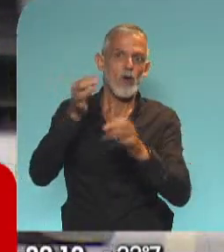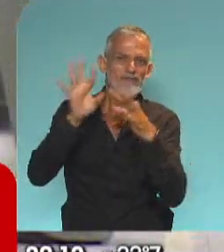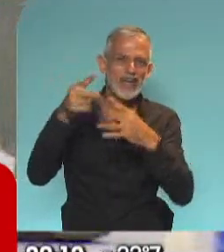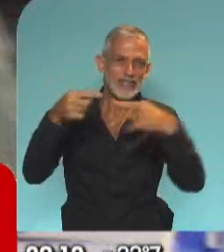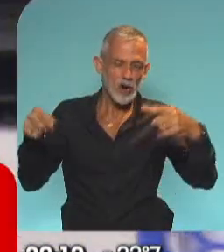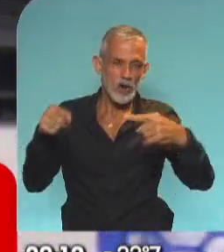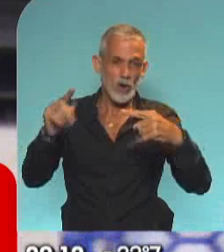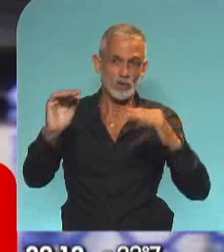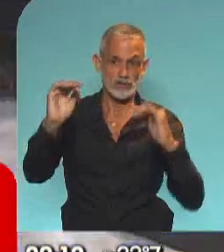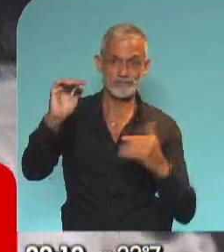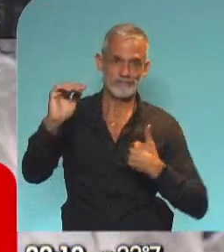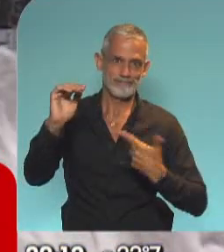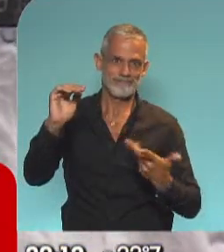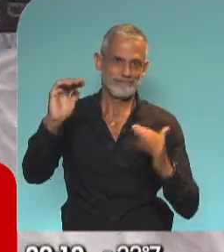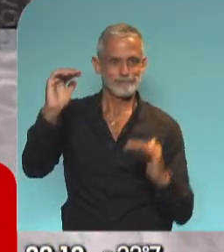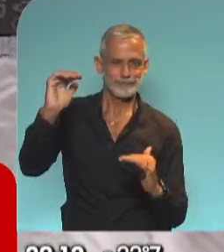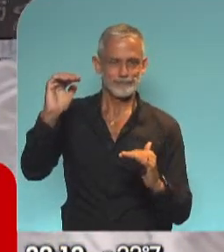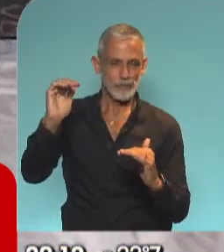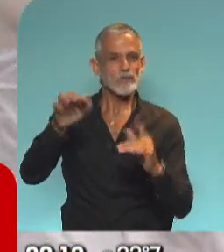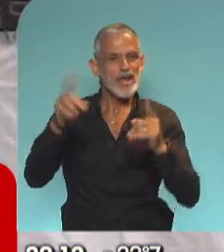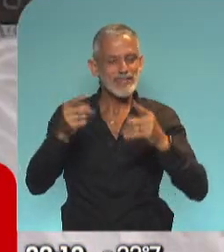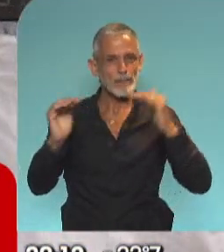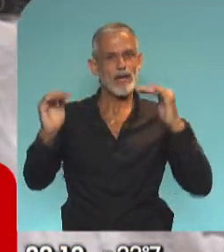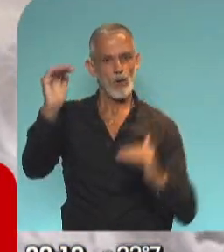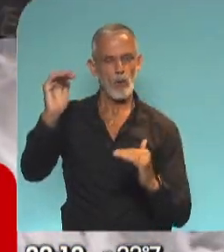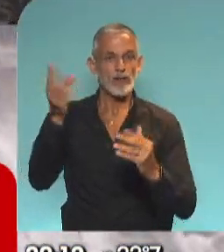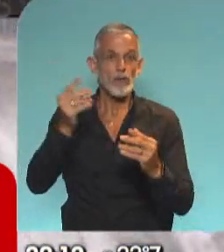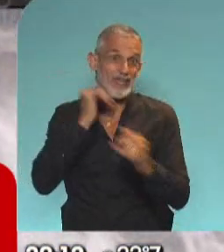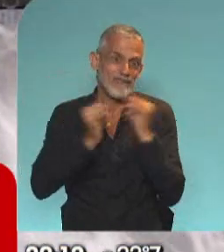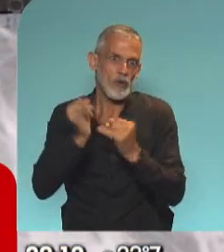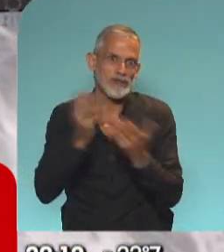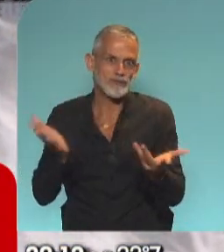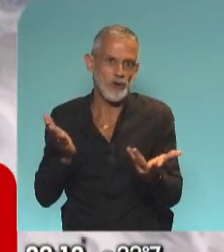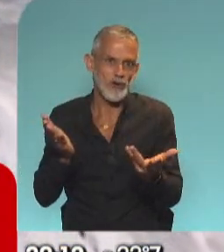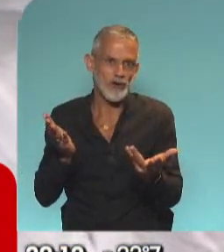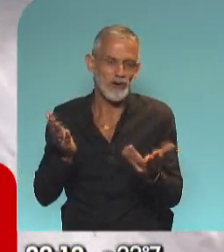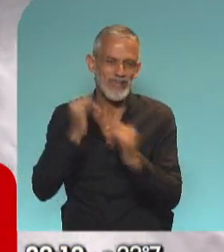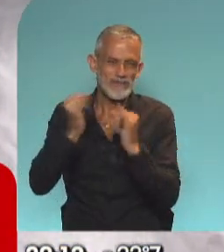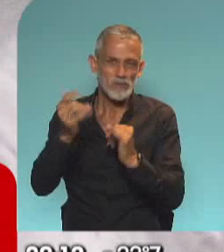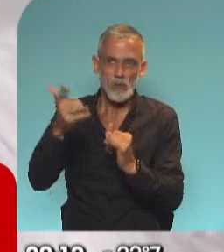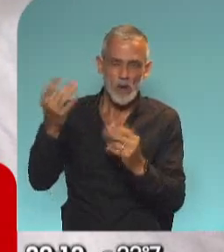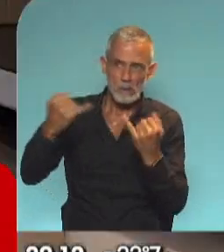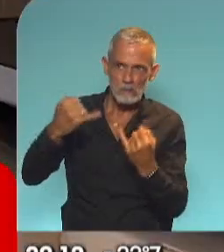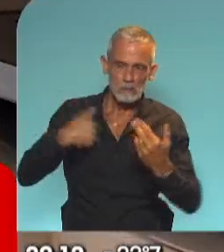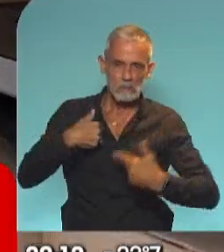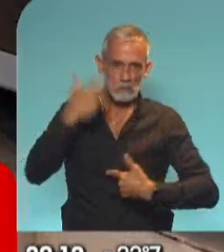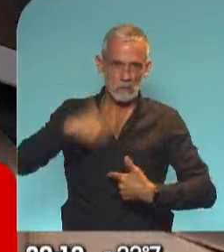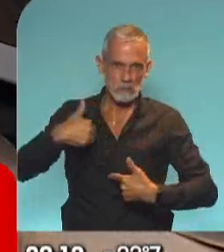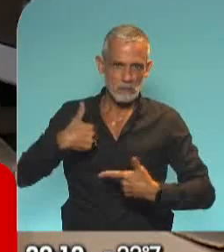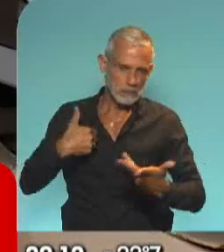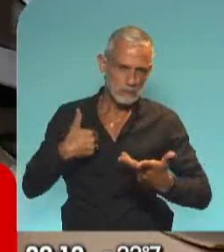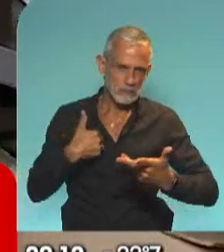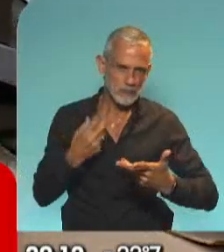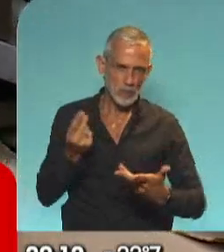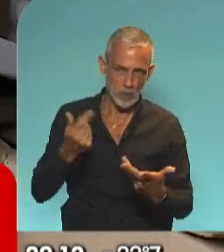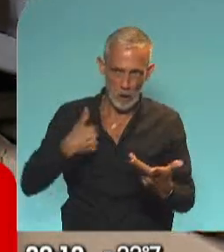los productos. Por otro lado, es una desigualdad de información, porque el consumidor en la mayoría de los